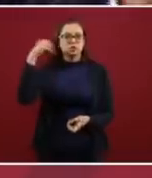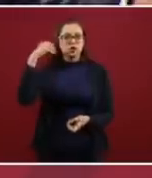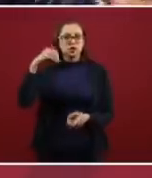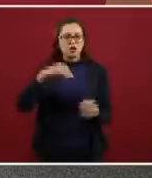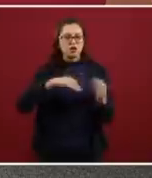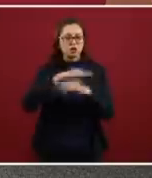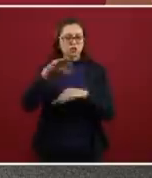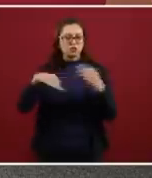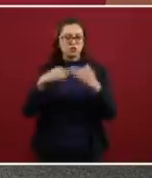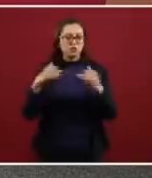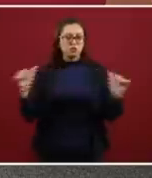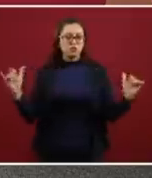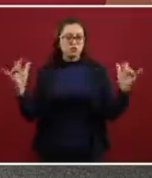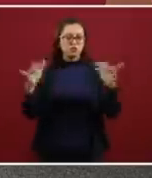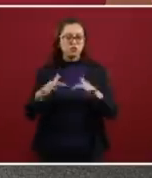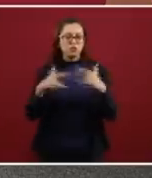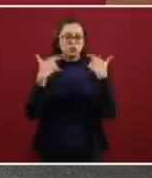todos